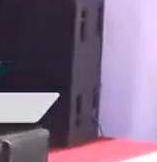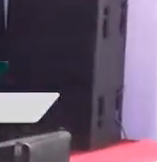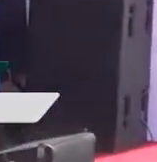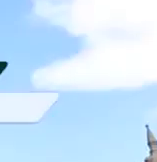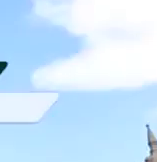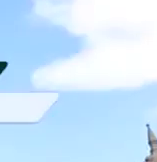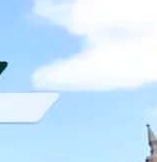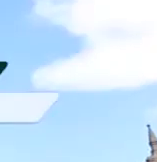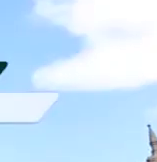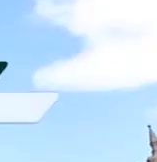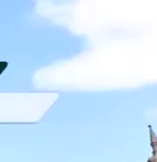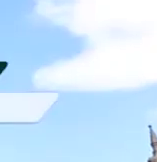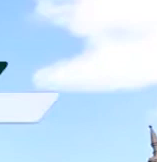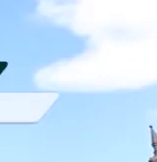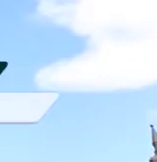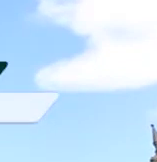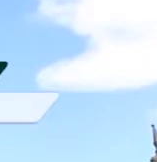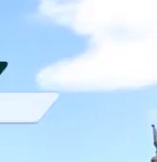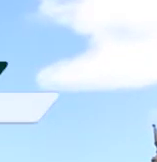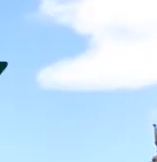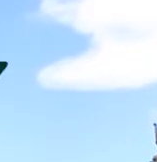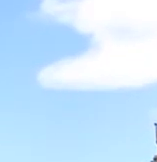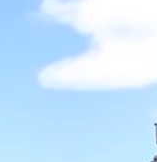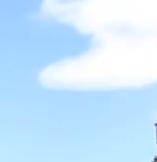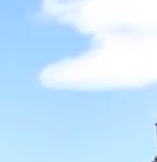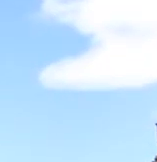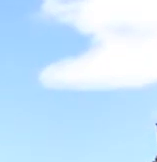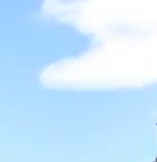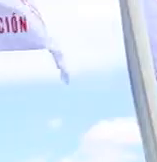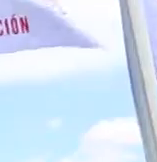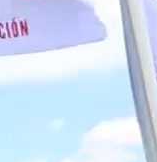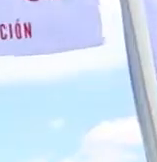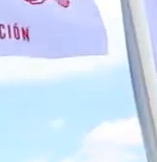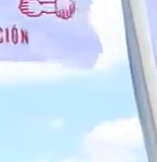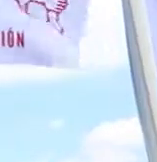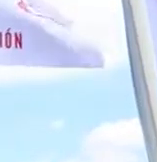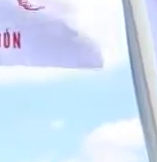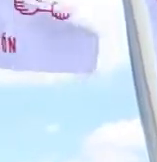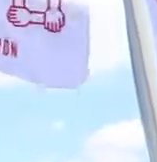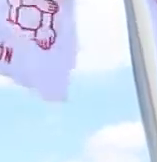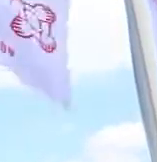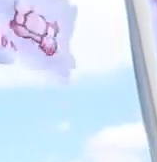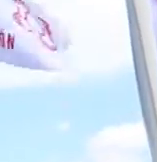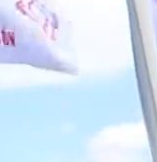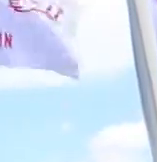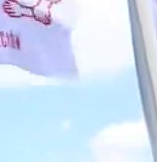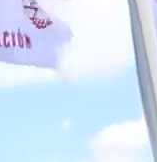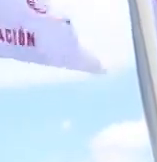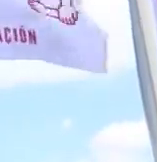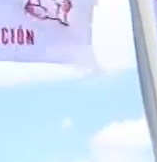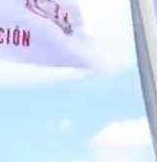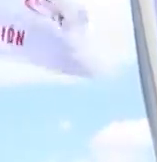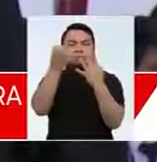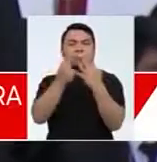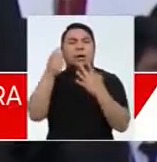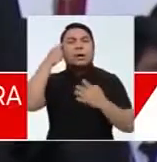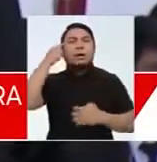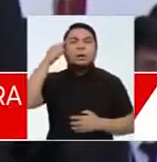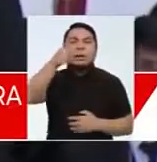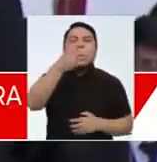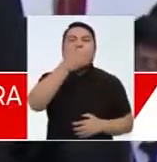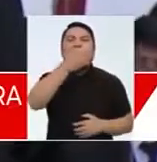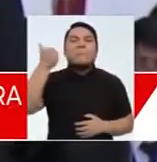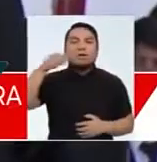emblemáticas no fueron anunciadas, pero sí los 6 ejes importantes y fundamentales para el compromiso de todos los peruanos.